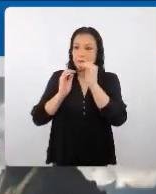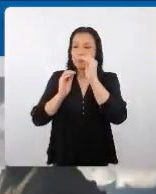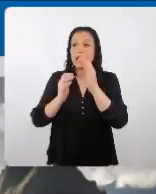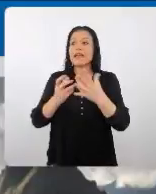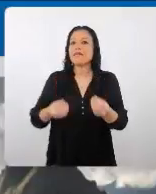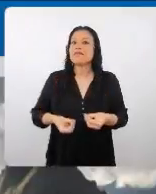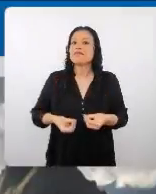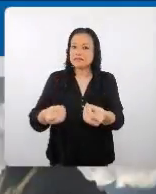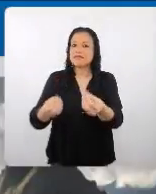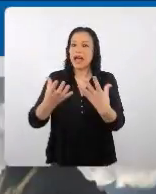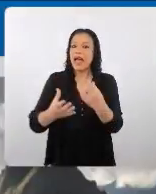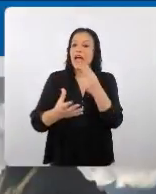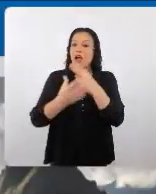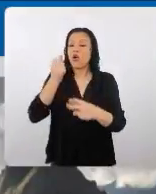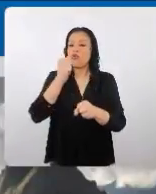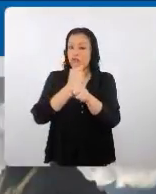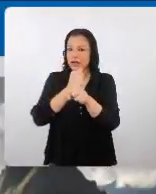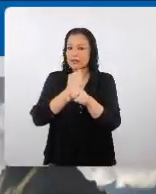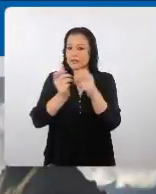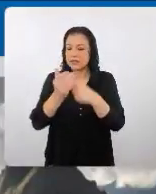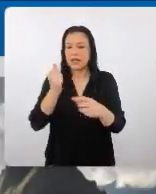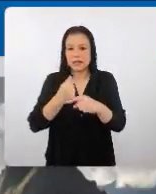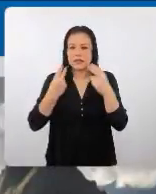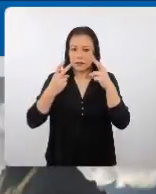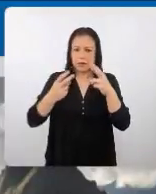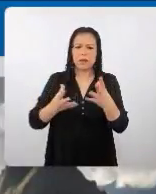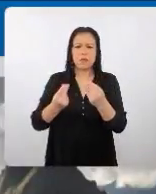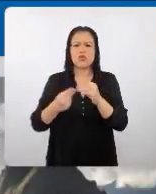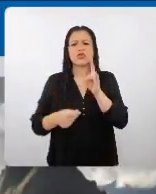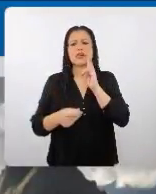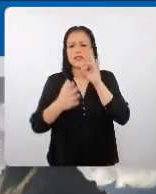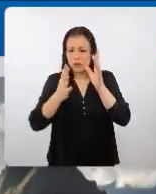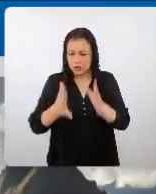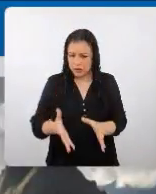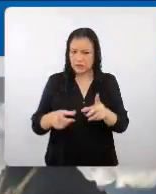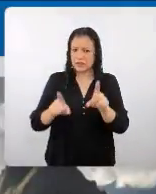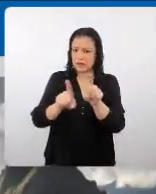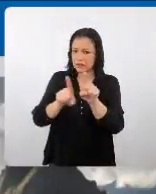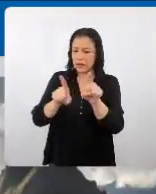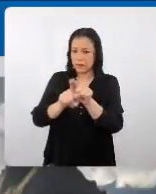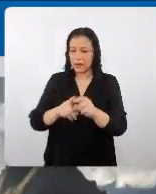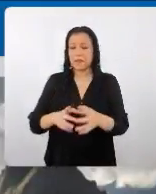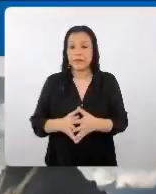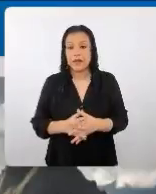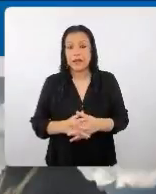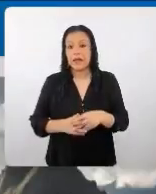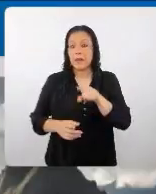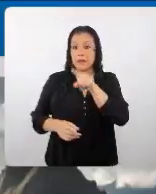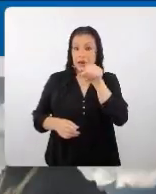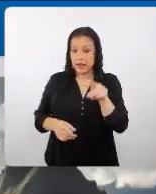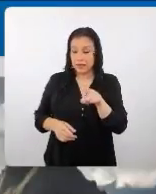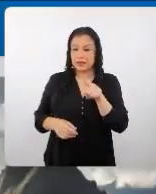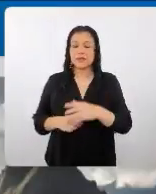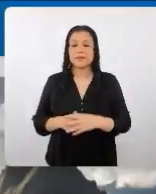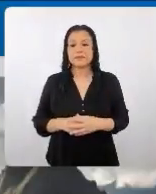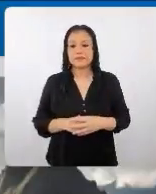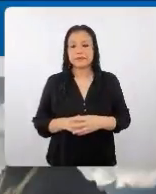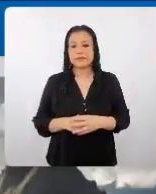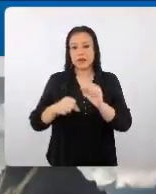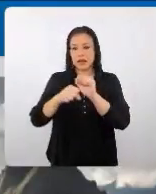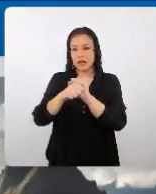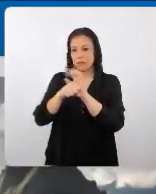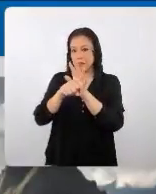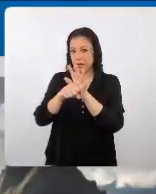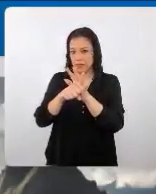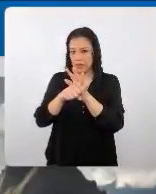ya, como sabemos, muchísimos estadounidenses, incluso ya para ellos ya la pandemia